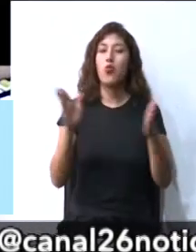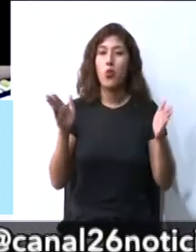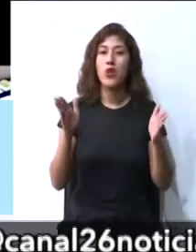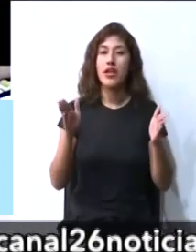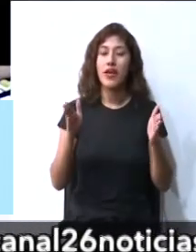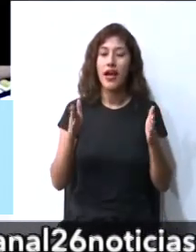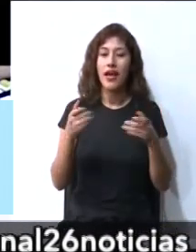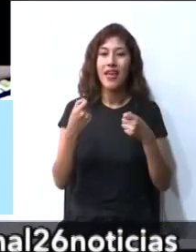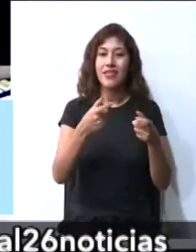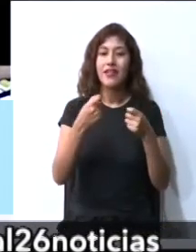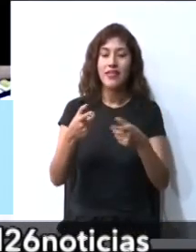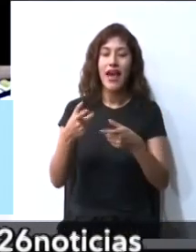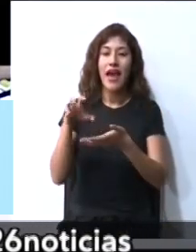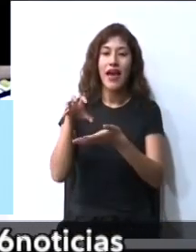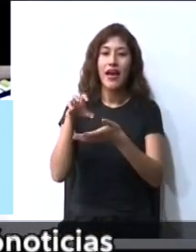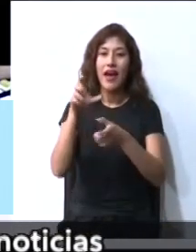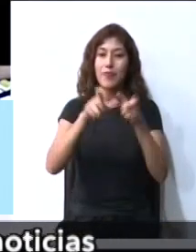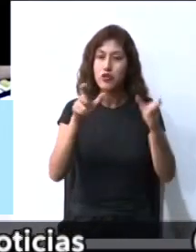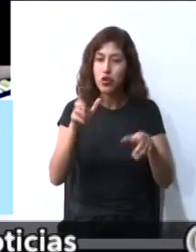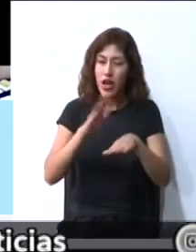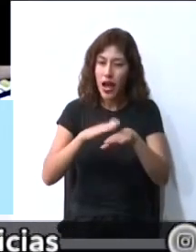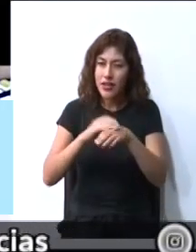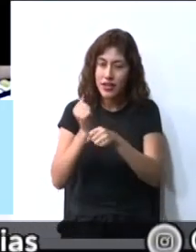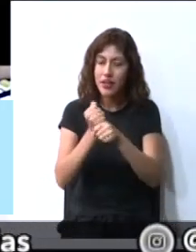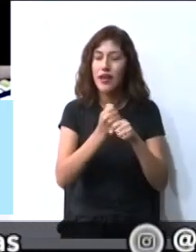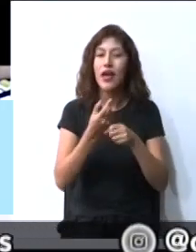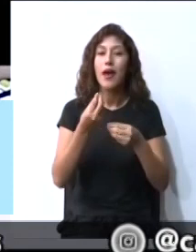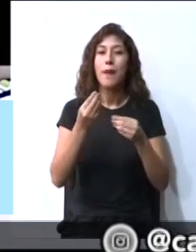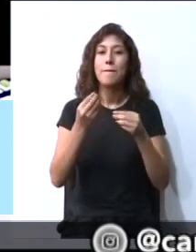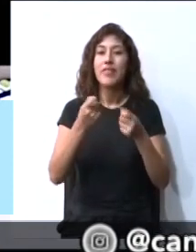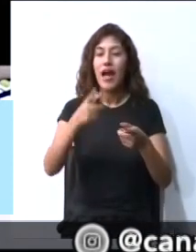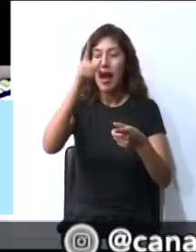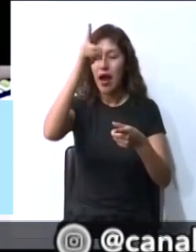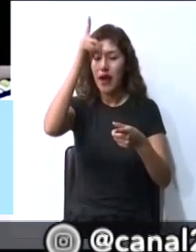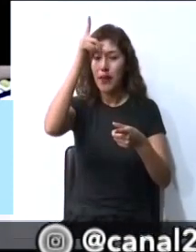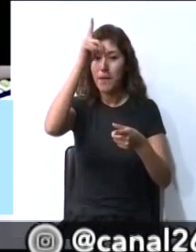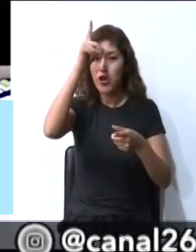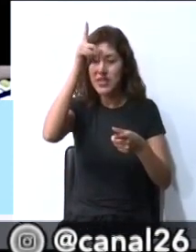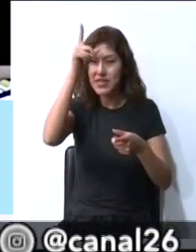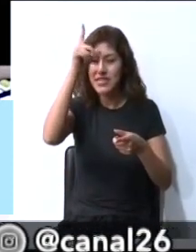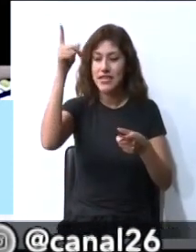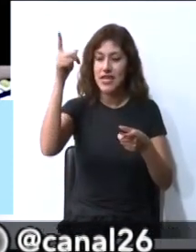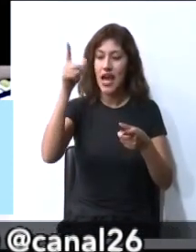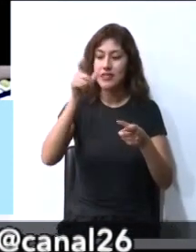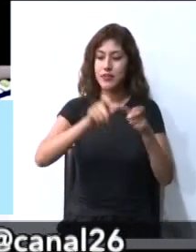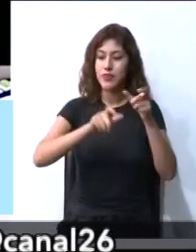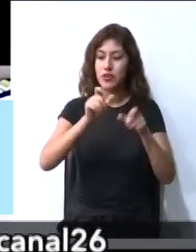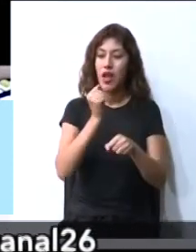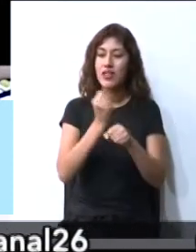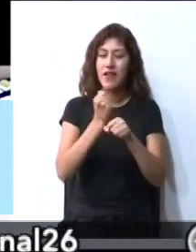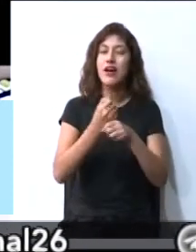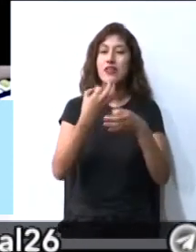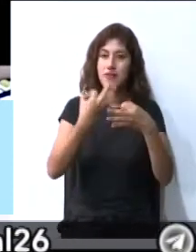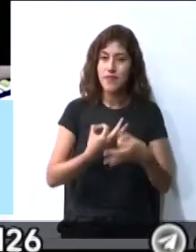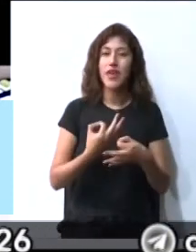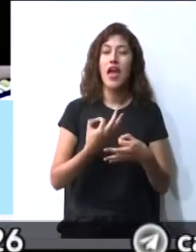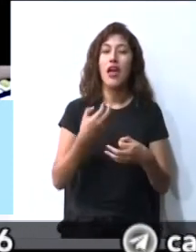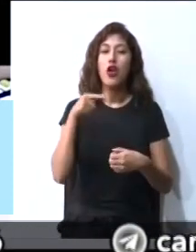que la respuesta de la policía sea cada vez más rápido, capacitando en las nuevas modalidades delictivas, en el